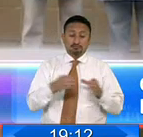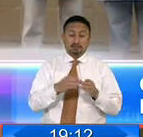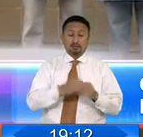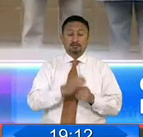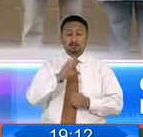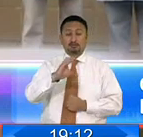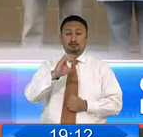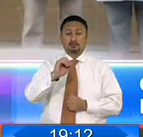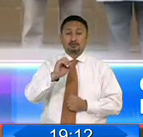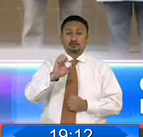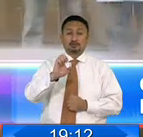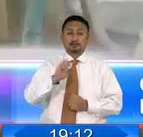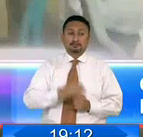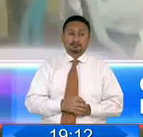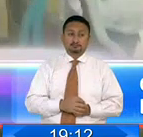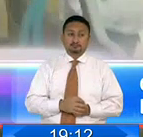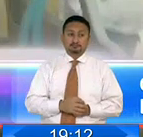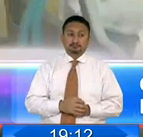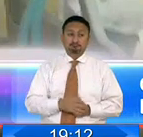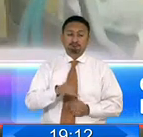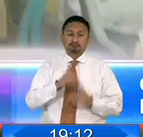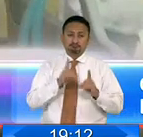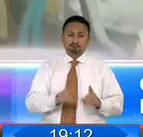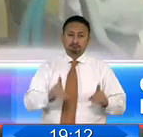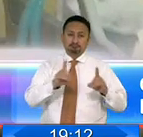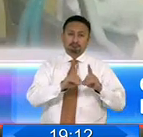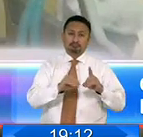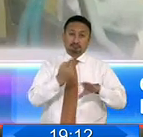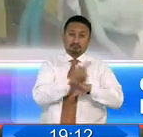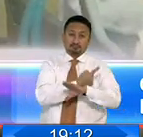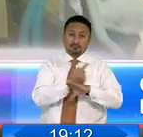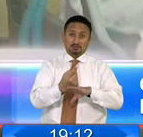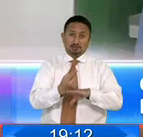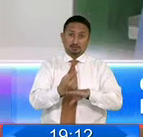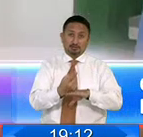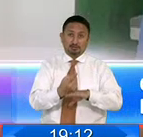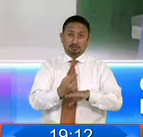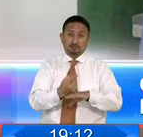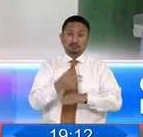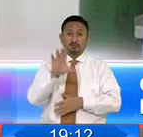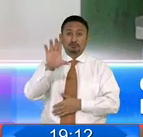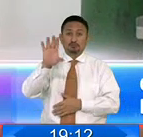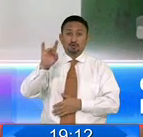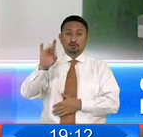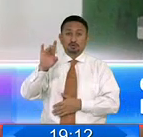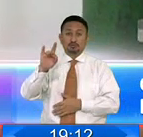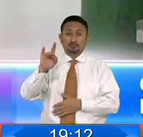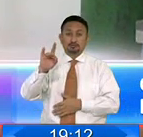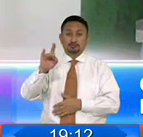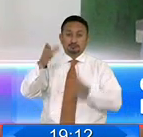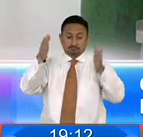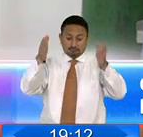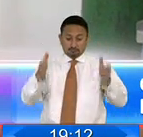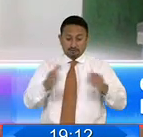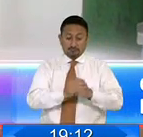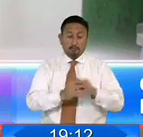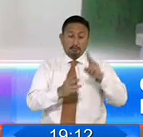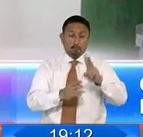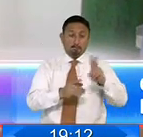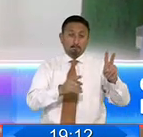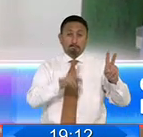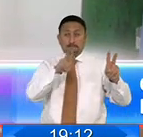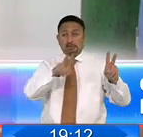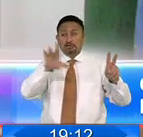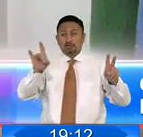emergencia de la ciudad estas cifras son de la semana epidemiológica número 8 que corresponden del 22 al